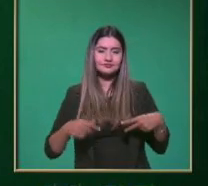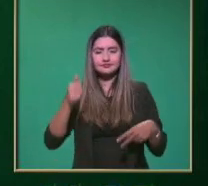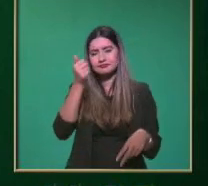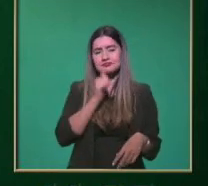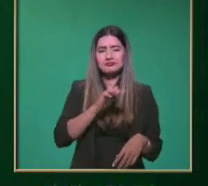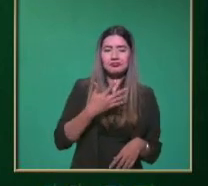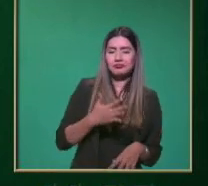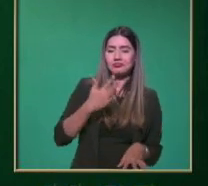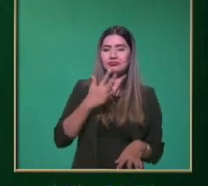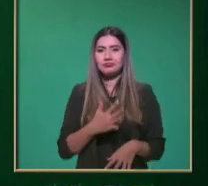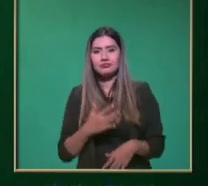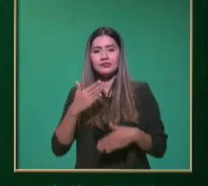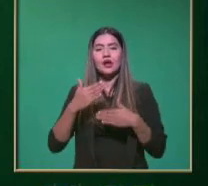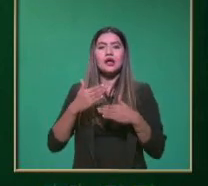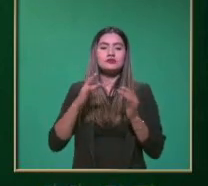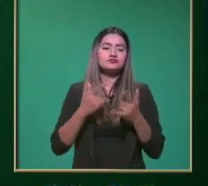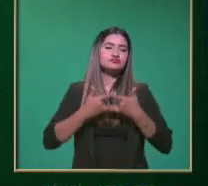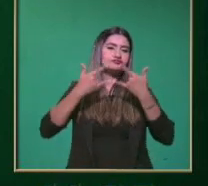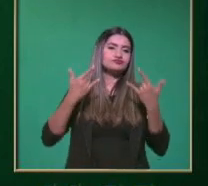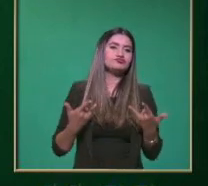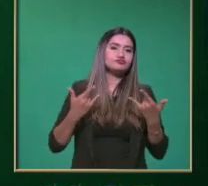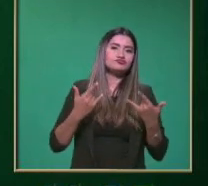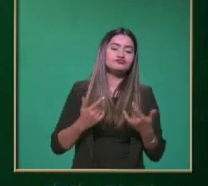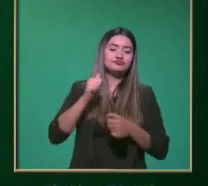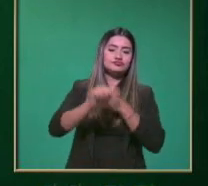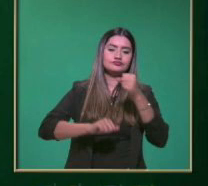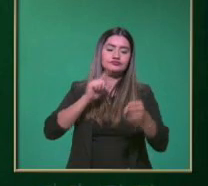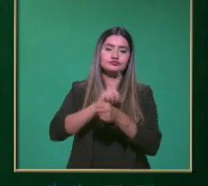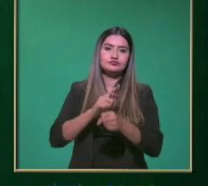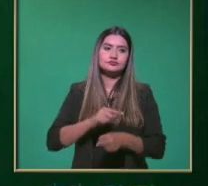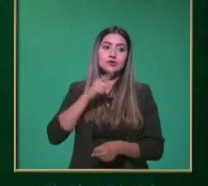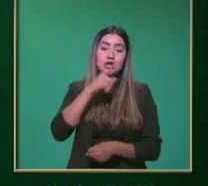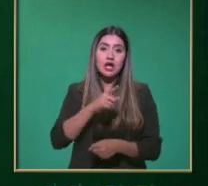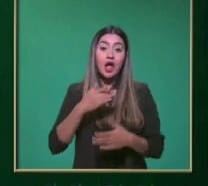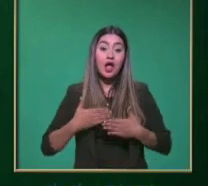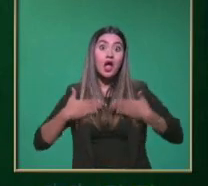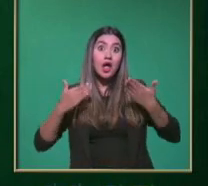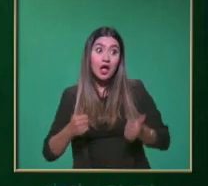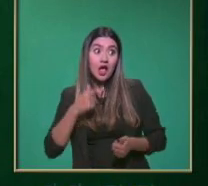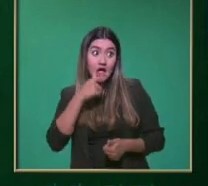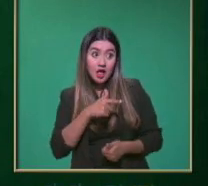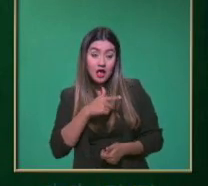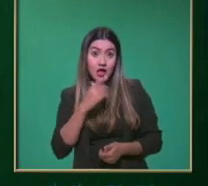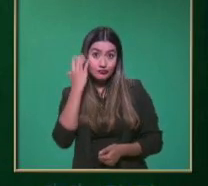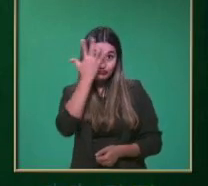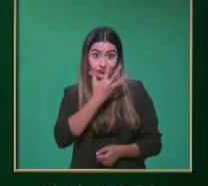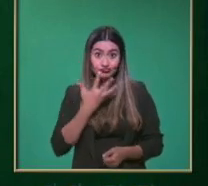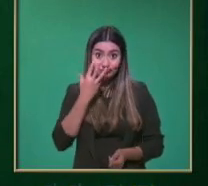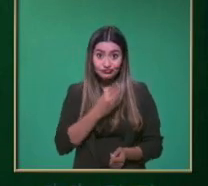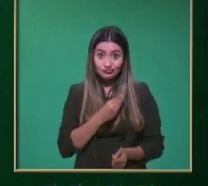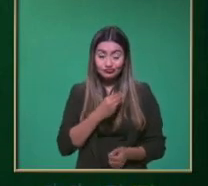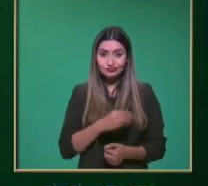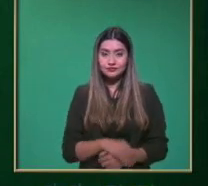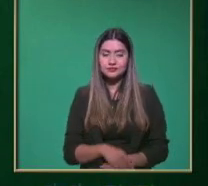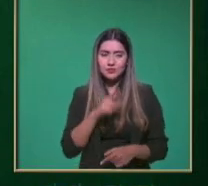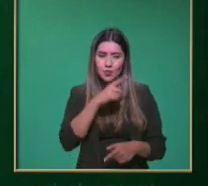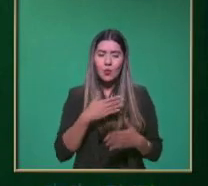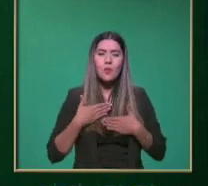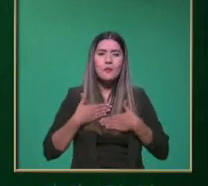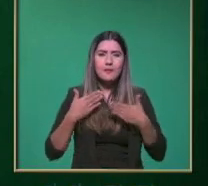son animales. Y sobre todo que nos dejan un buen mensaje. Eso es lo importante, maestra, el